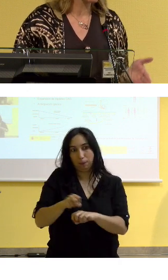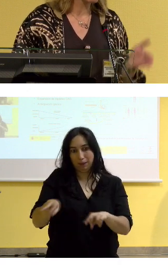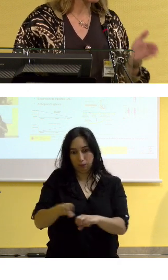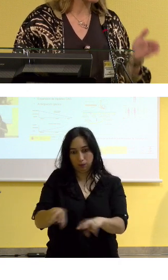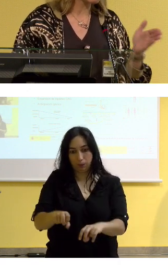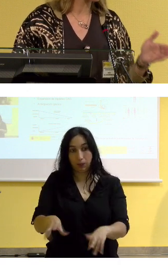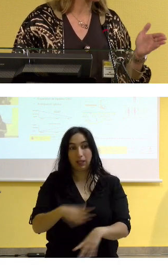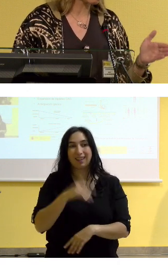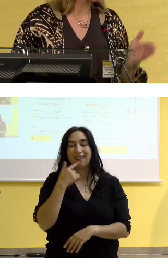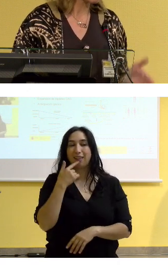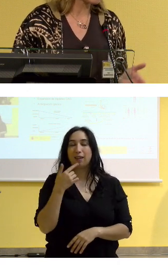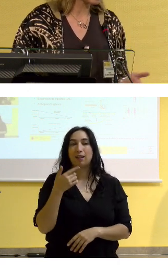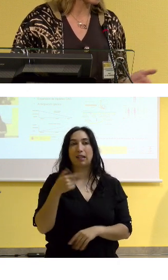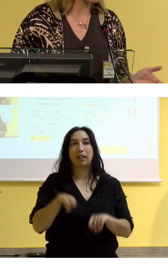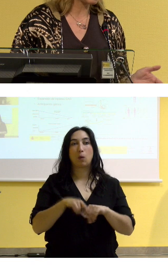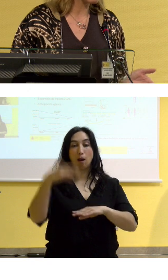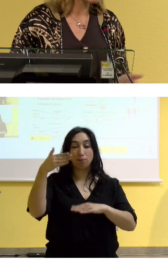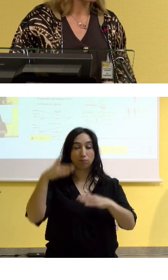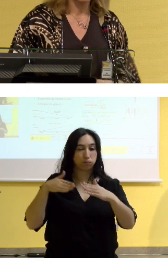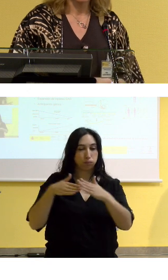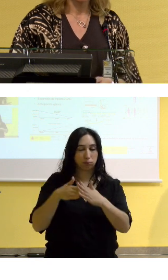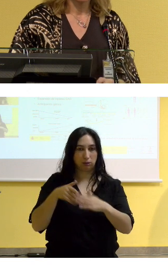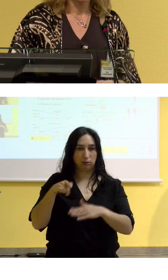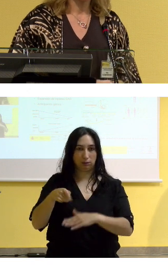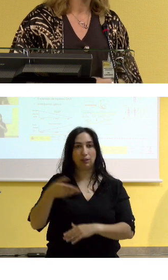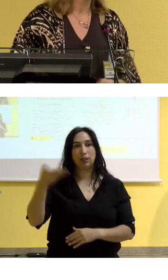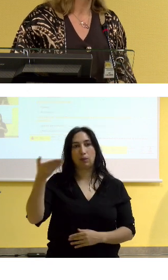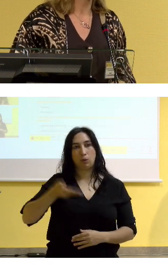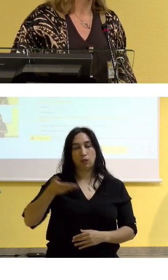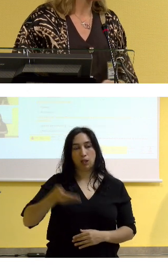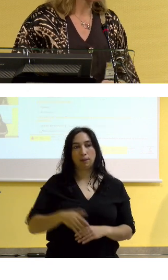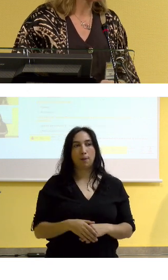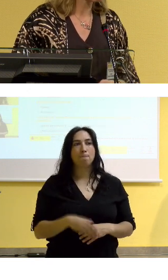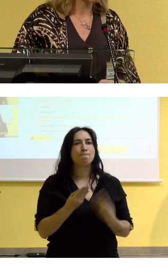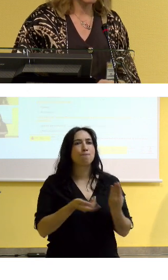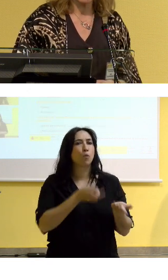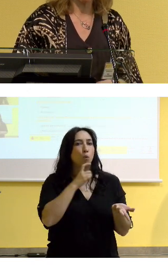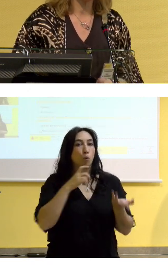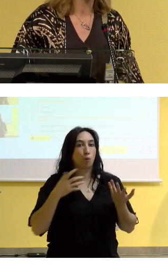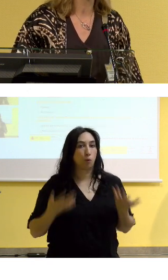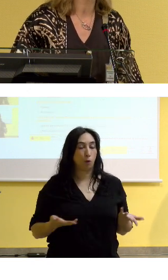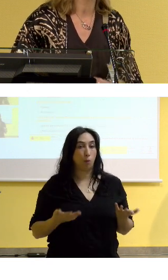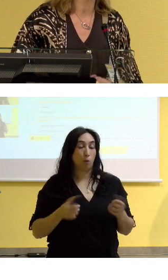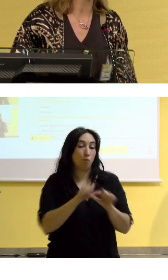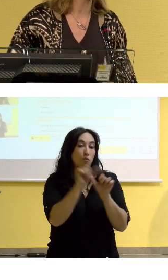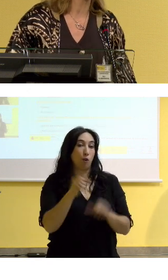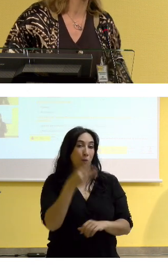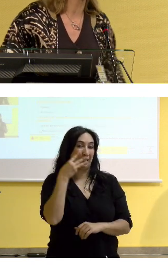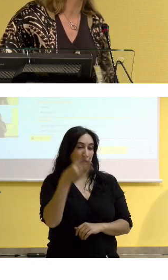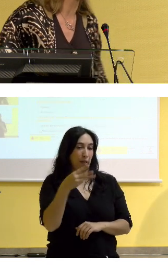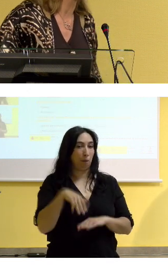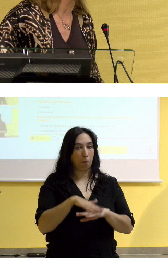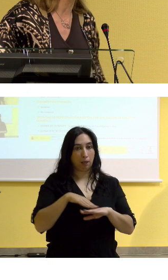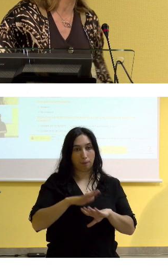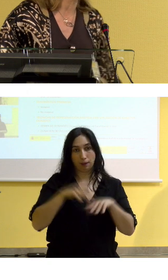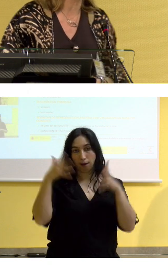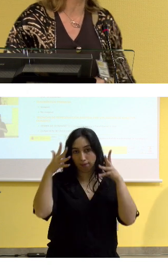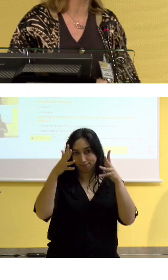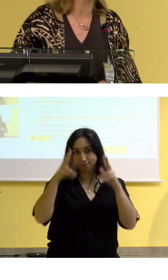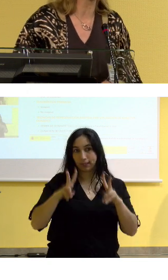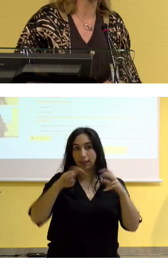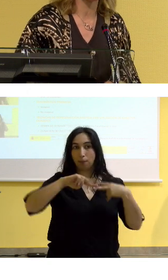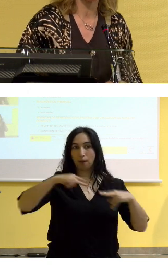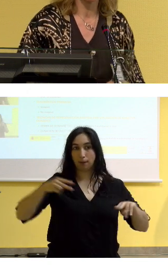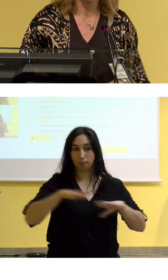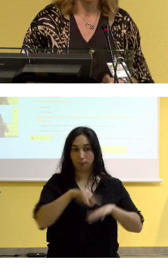importante poner un stop a esta cadena. ¿Qué es lo que podemos hacer? Pues hay tres opciones básicas de asesoramiento genético en